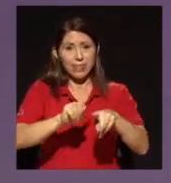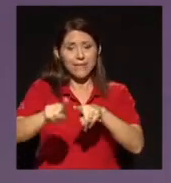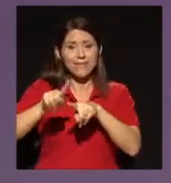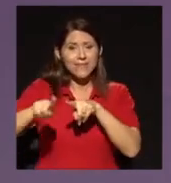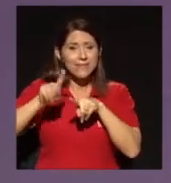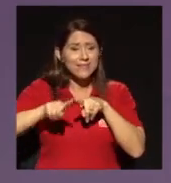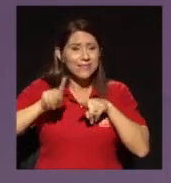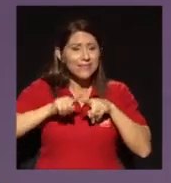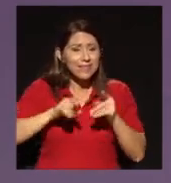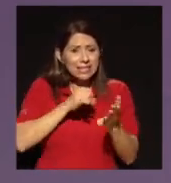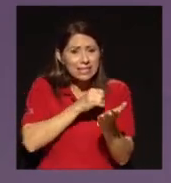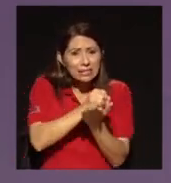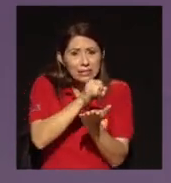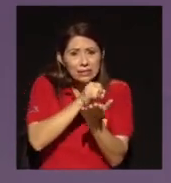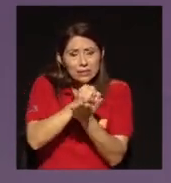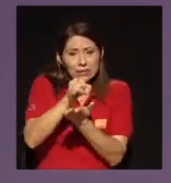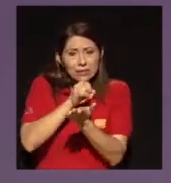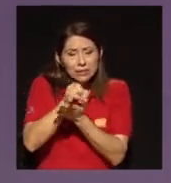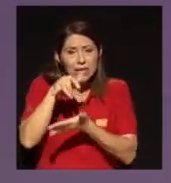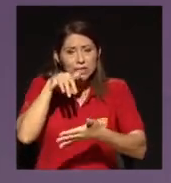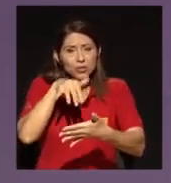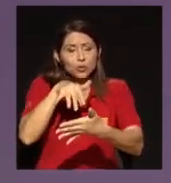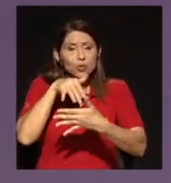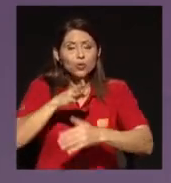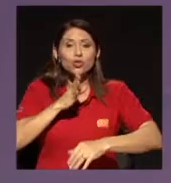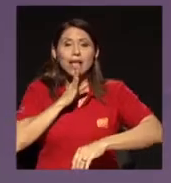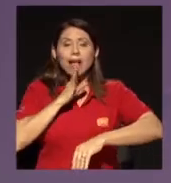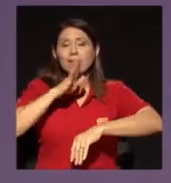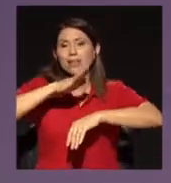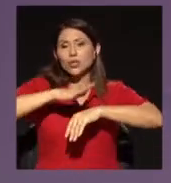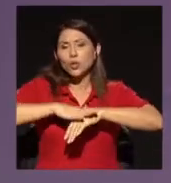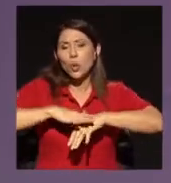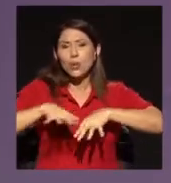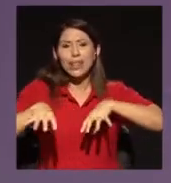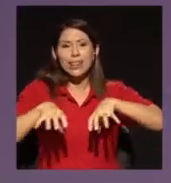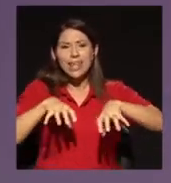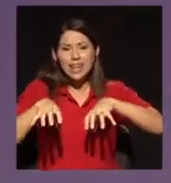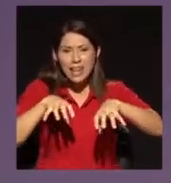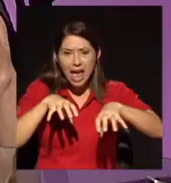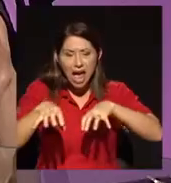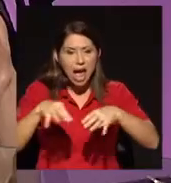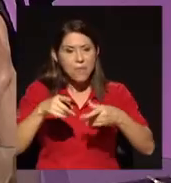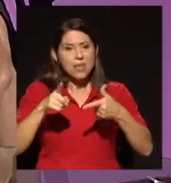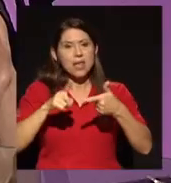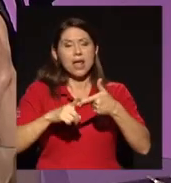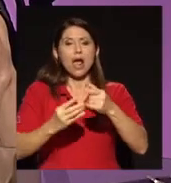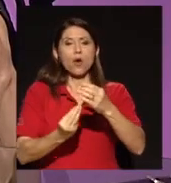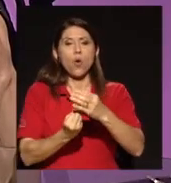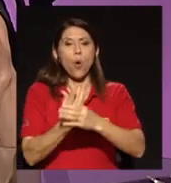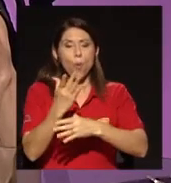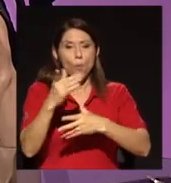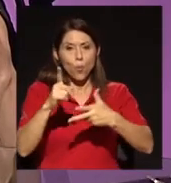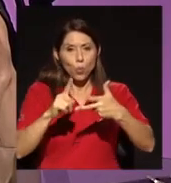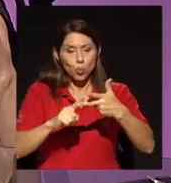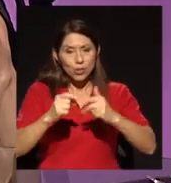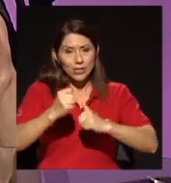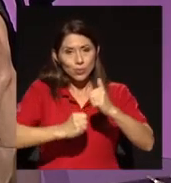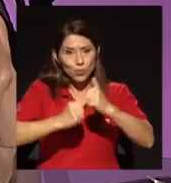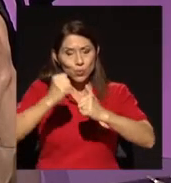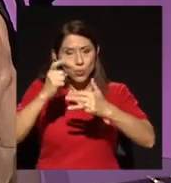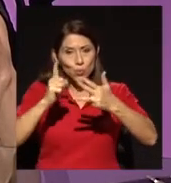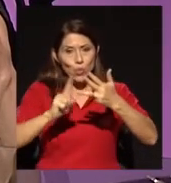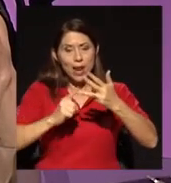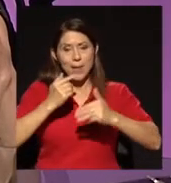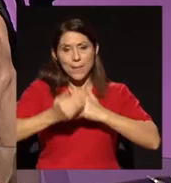estudios diversas, ¿verdad?, que hablan mucho de lo que es la dinámica, de la composición, de la estructura, de los procesos de cambio que se